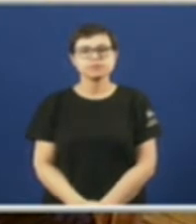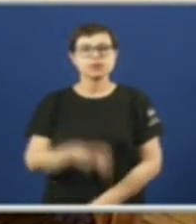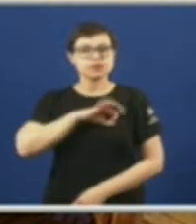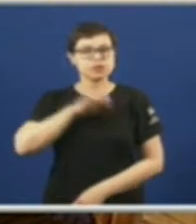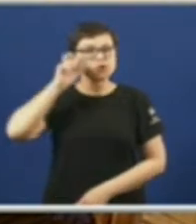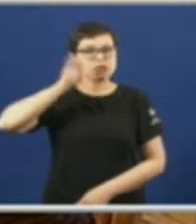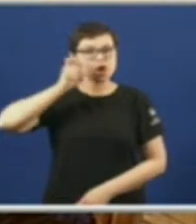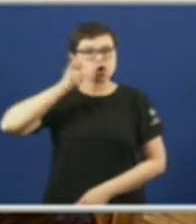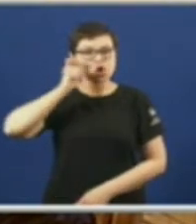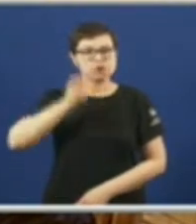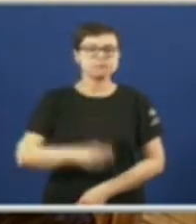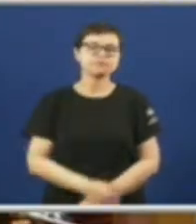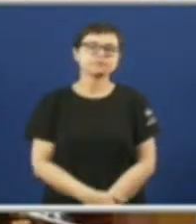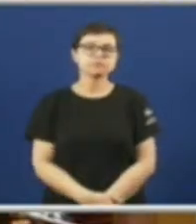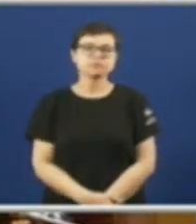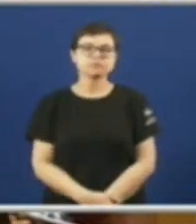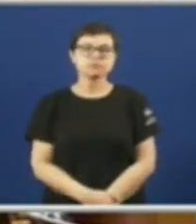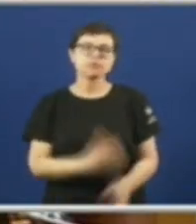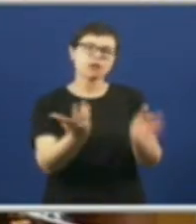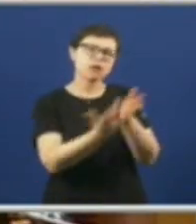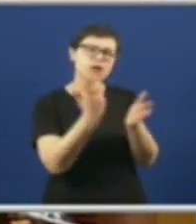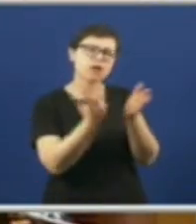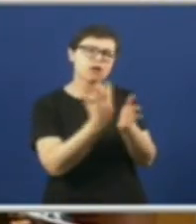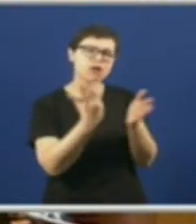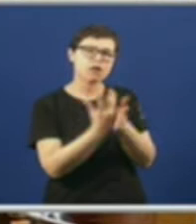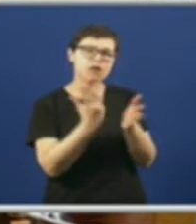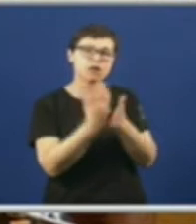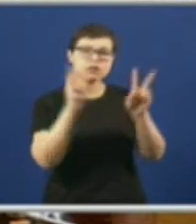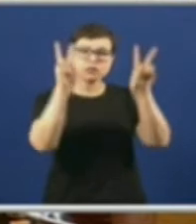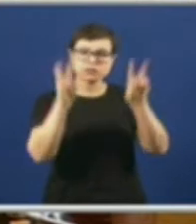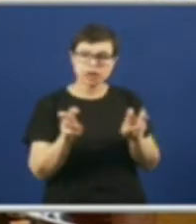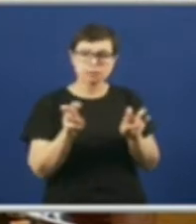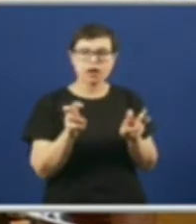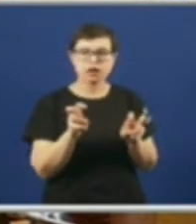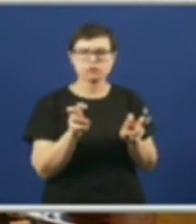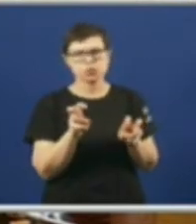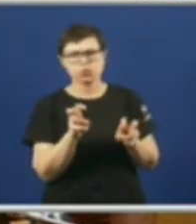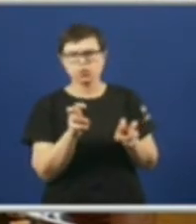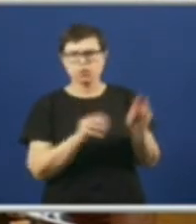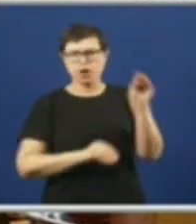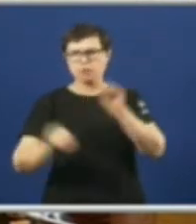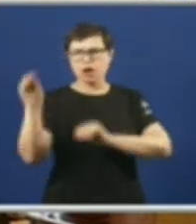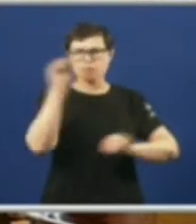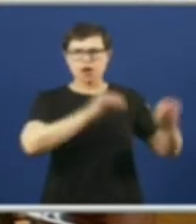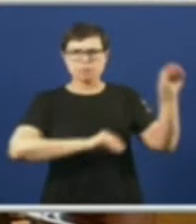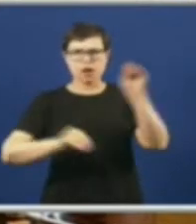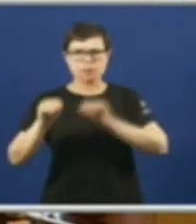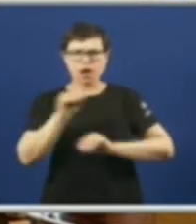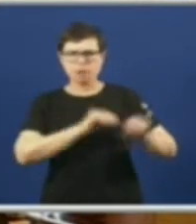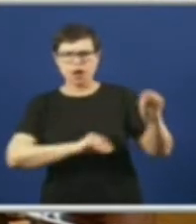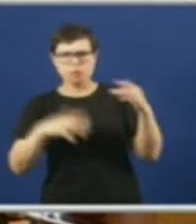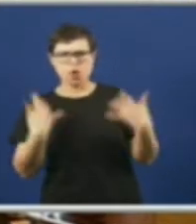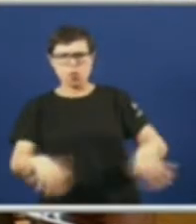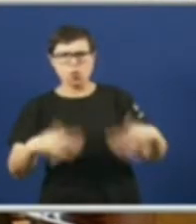Señor Feijóo, o certo é que as súas argumentacións neste tema cada vez son máis delirantes. Agora unha folga é boa ou mala